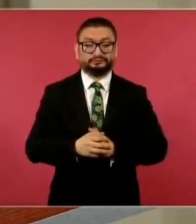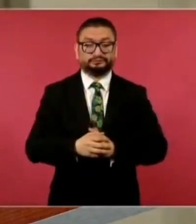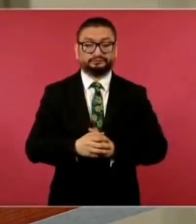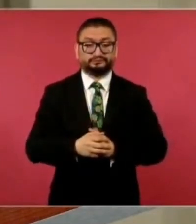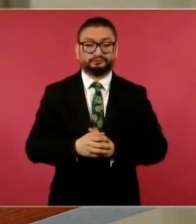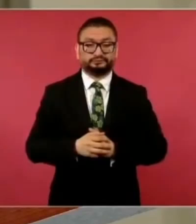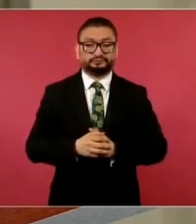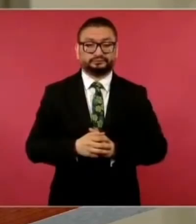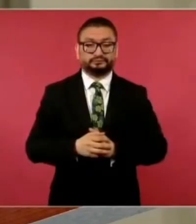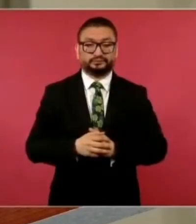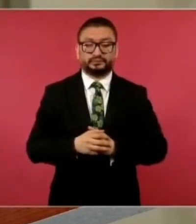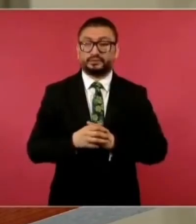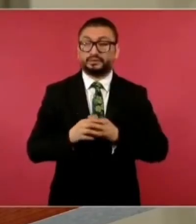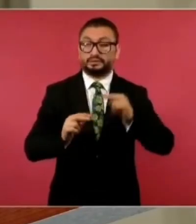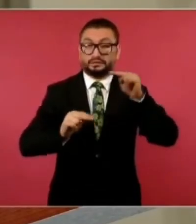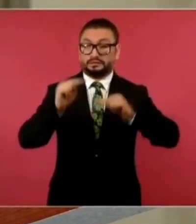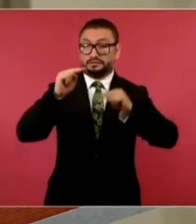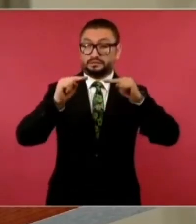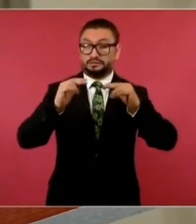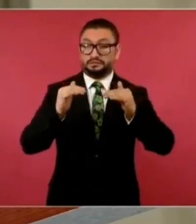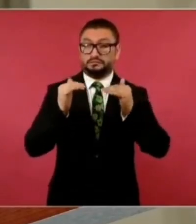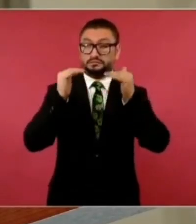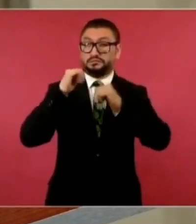¿De qué nivel?